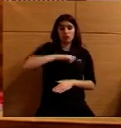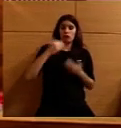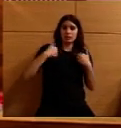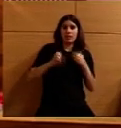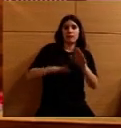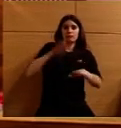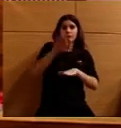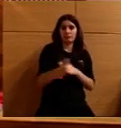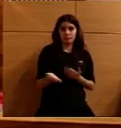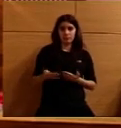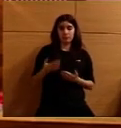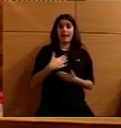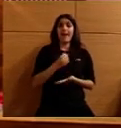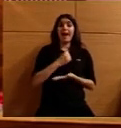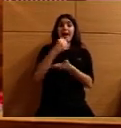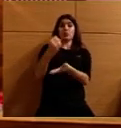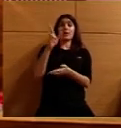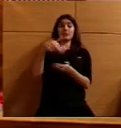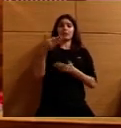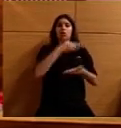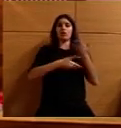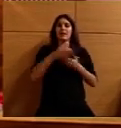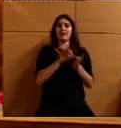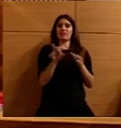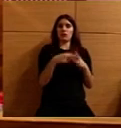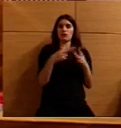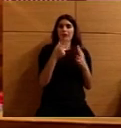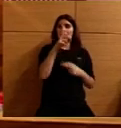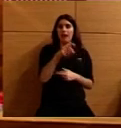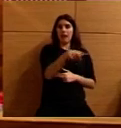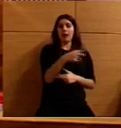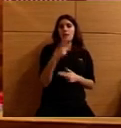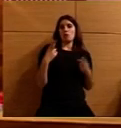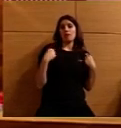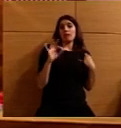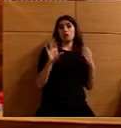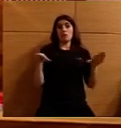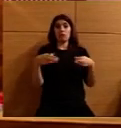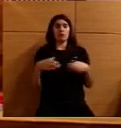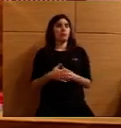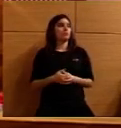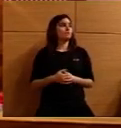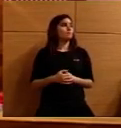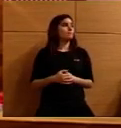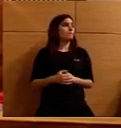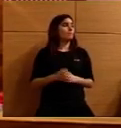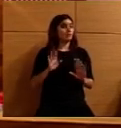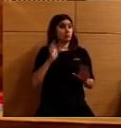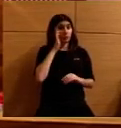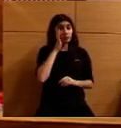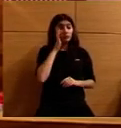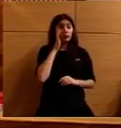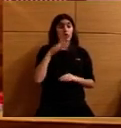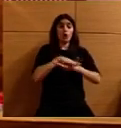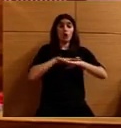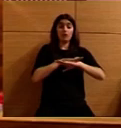íbamos por delante. Ayudas también coordinadas desde servicios sociales municipales o mancomunados. No obstante, el